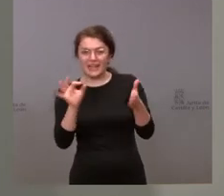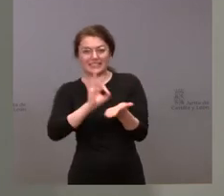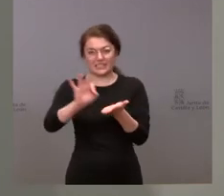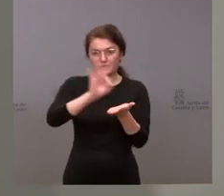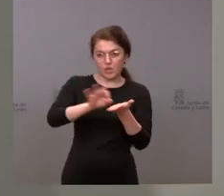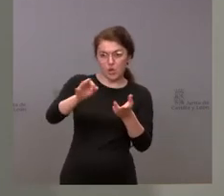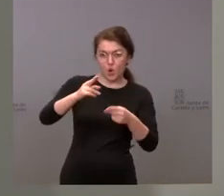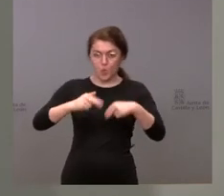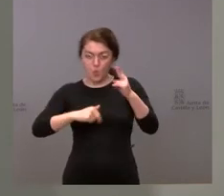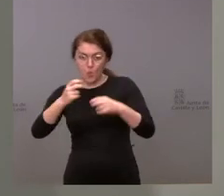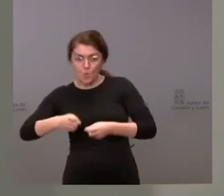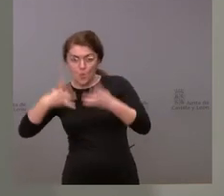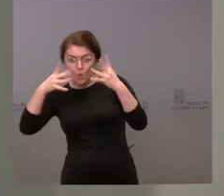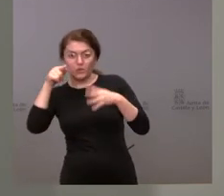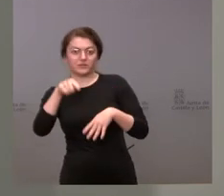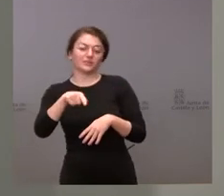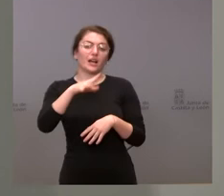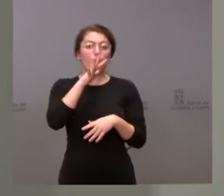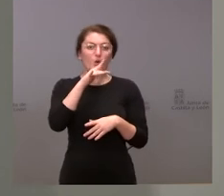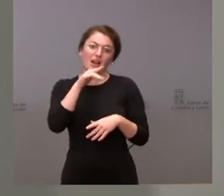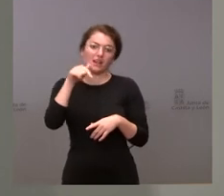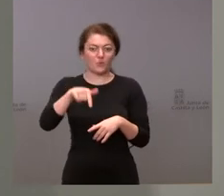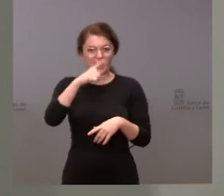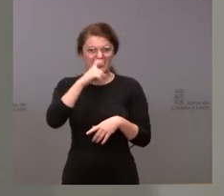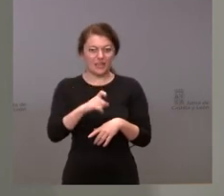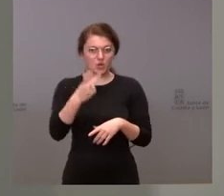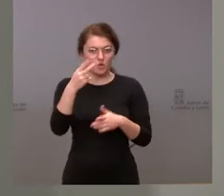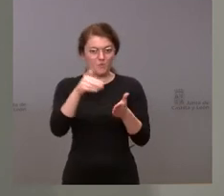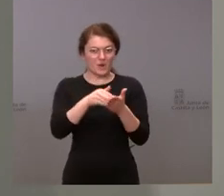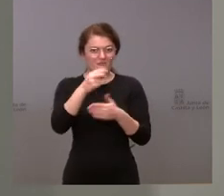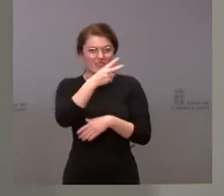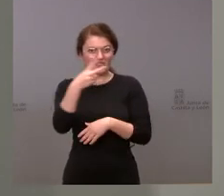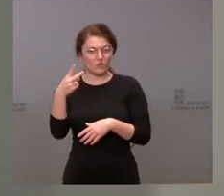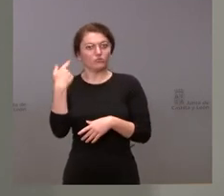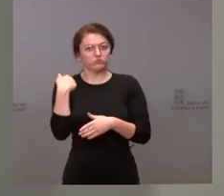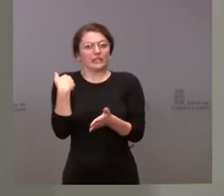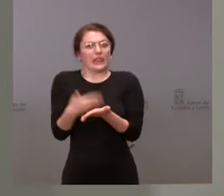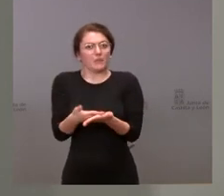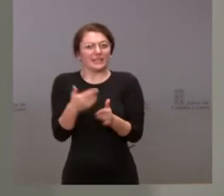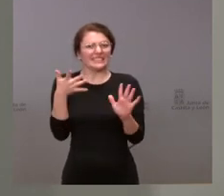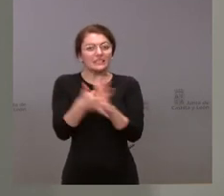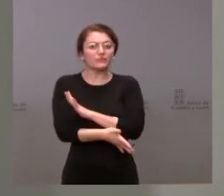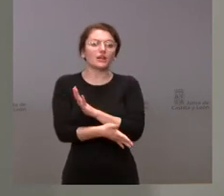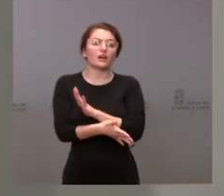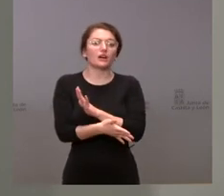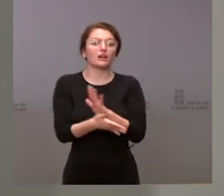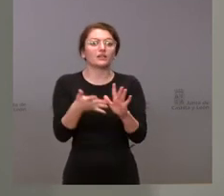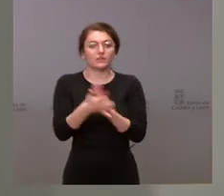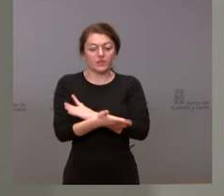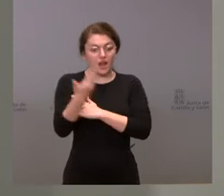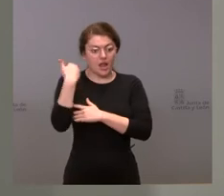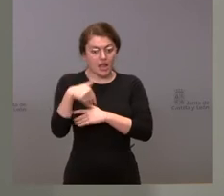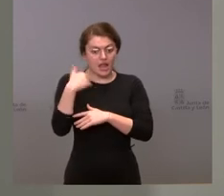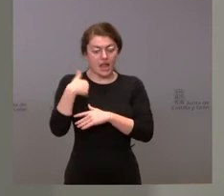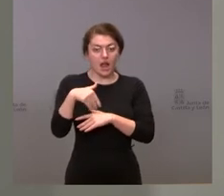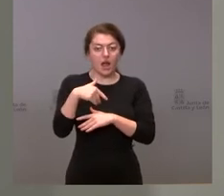que demanda este año 2022 esto dio lugar a la adjudicación de aquel proyecto de obra a